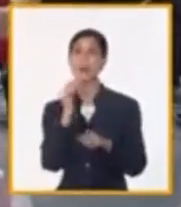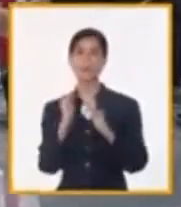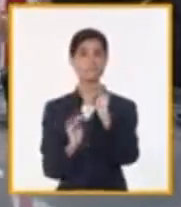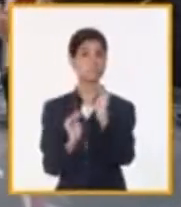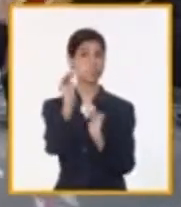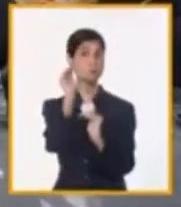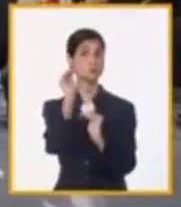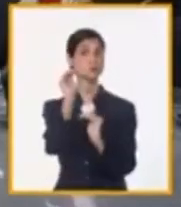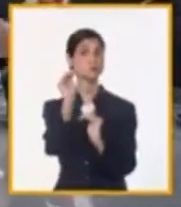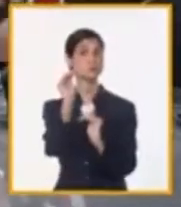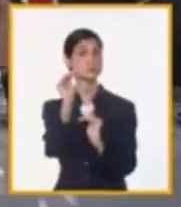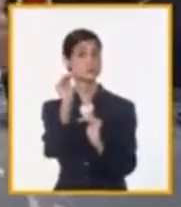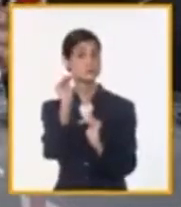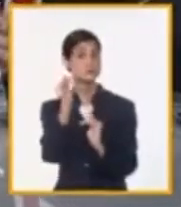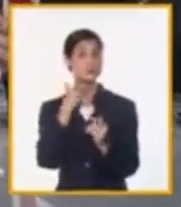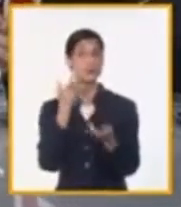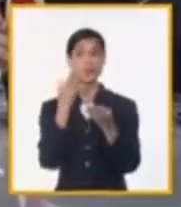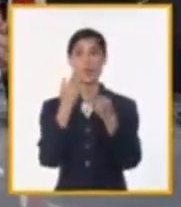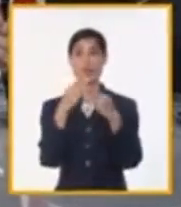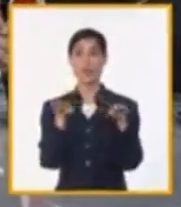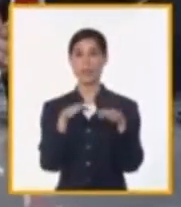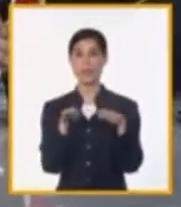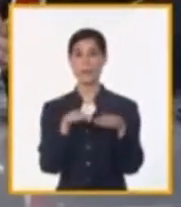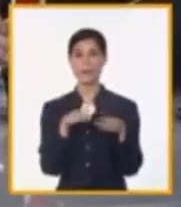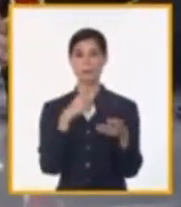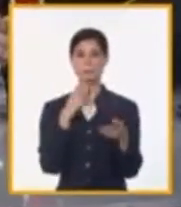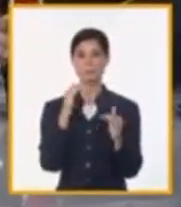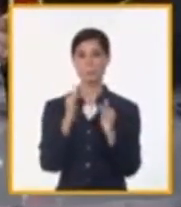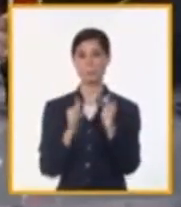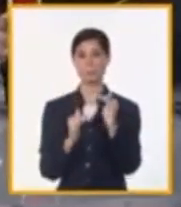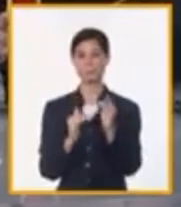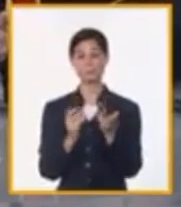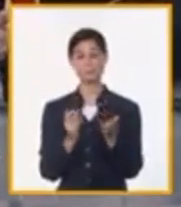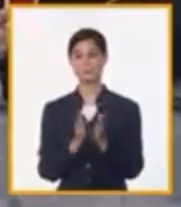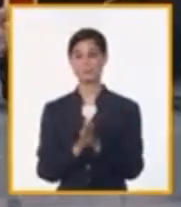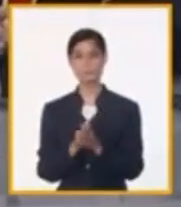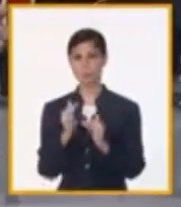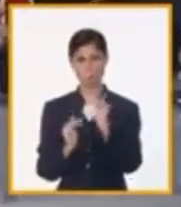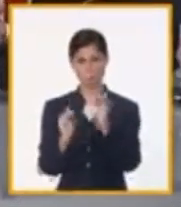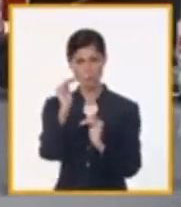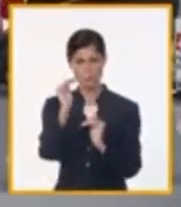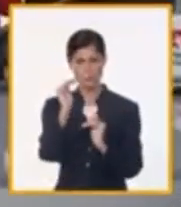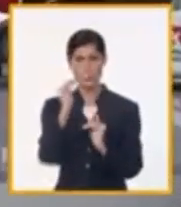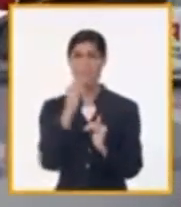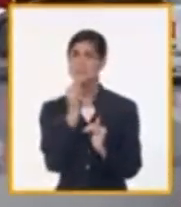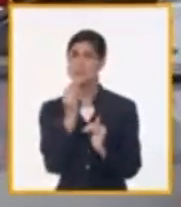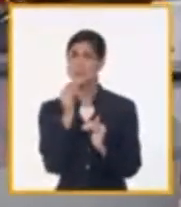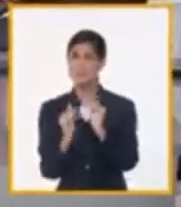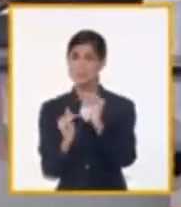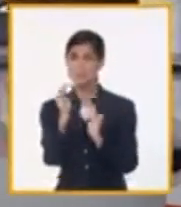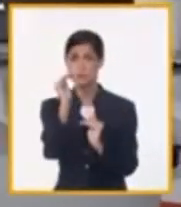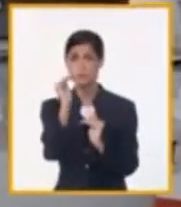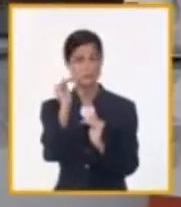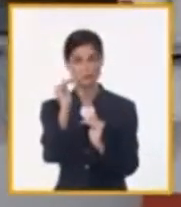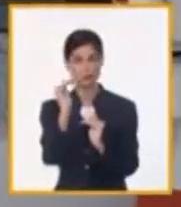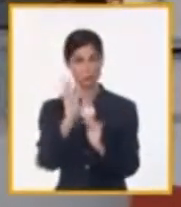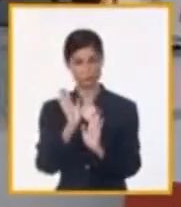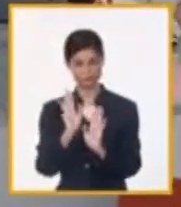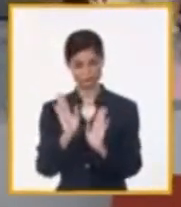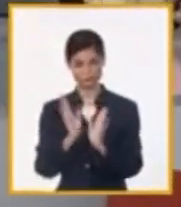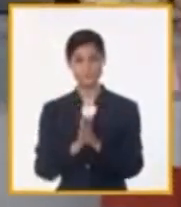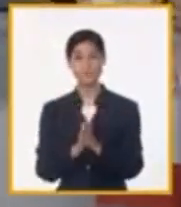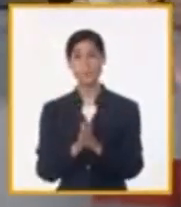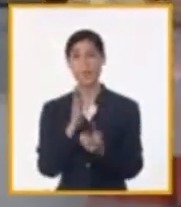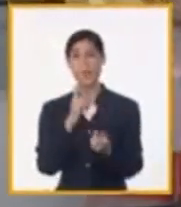saber qué hacer sin mucha capacidad de reacción todo lo contrario es todo lo contrario eh eh en términos militares